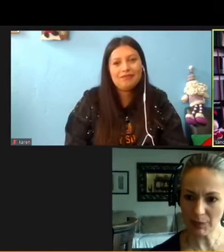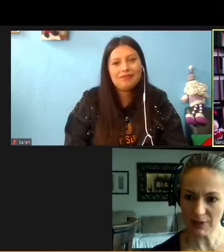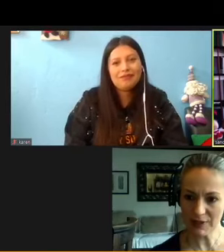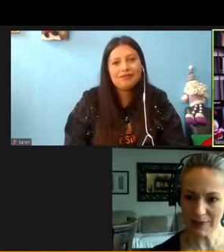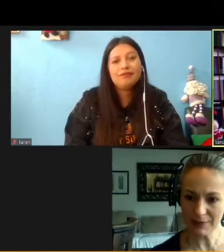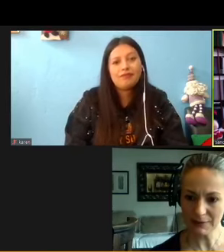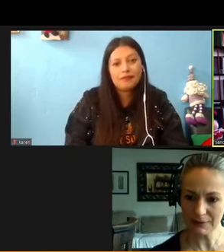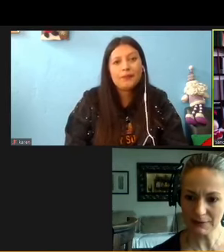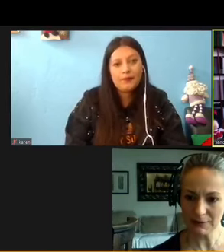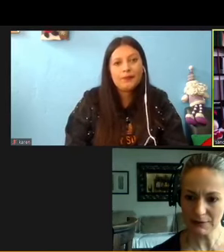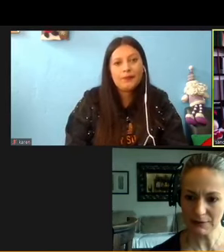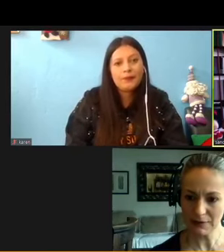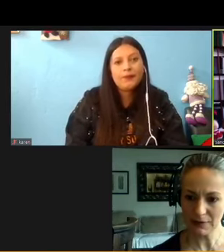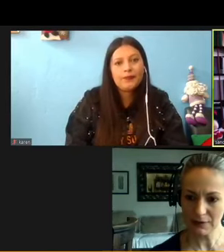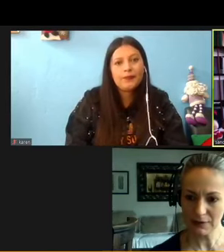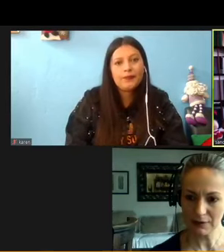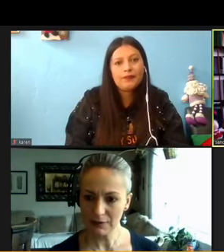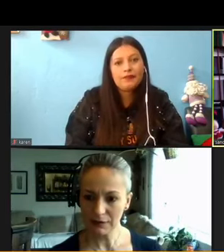¿Ahí me puedes ver?